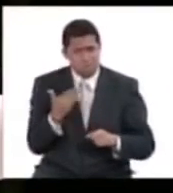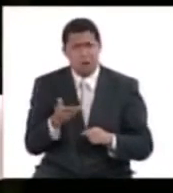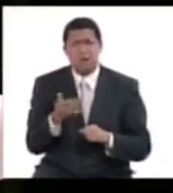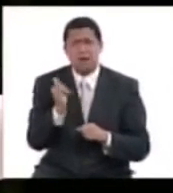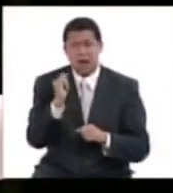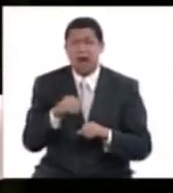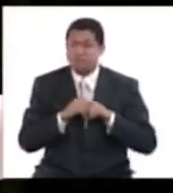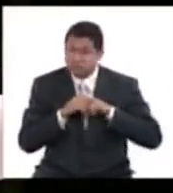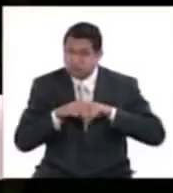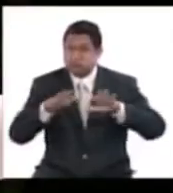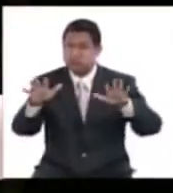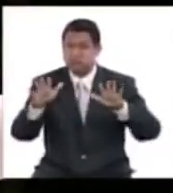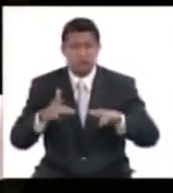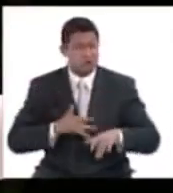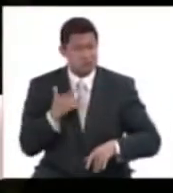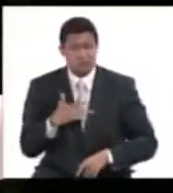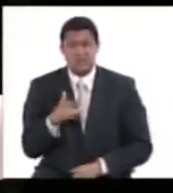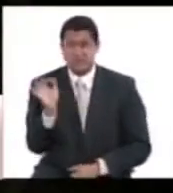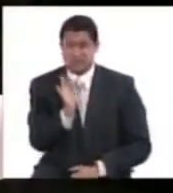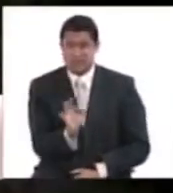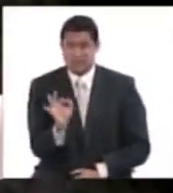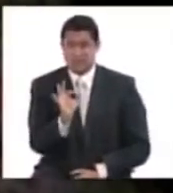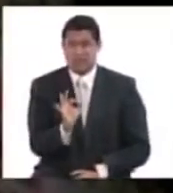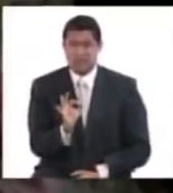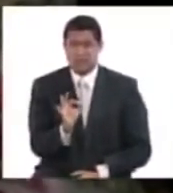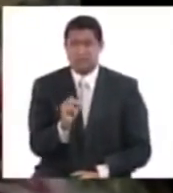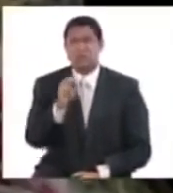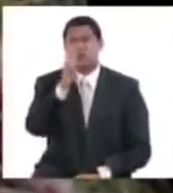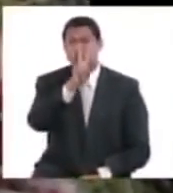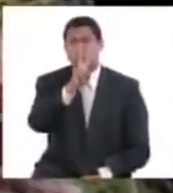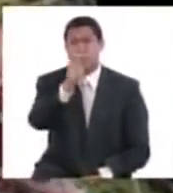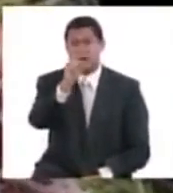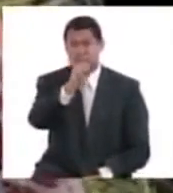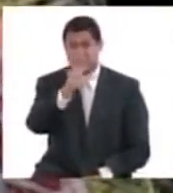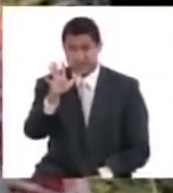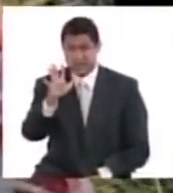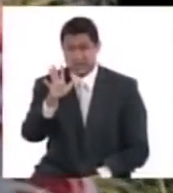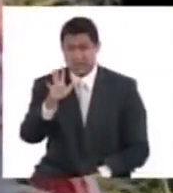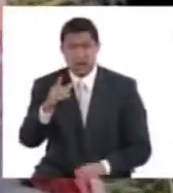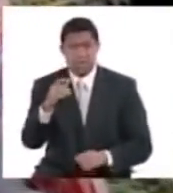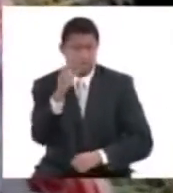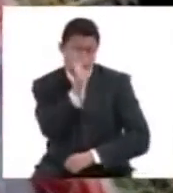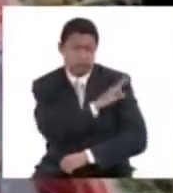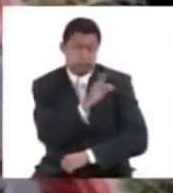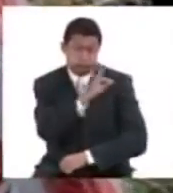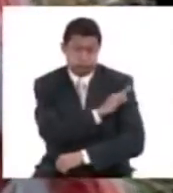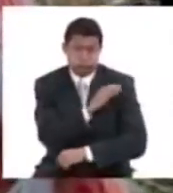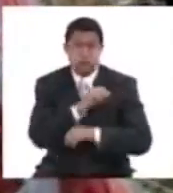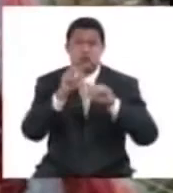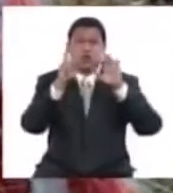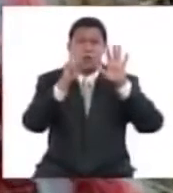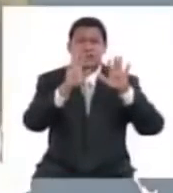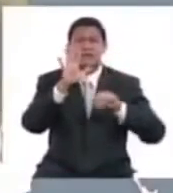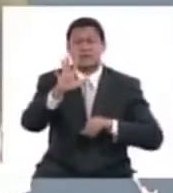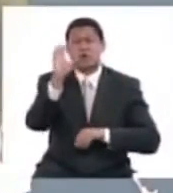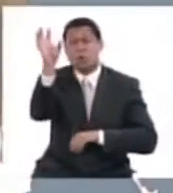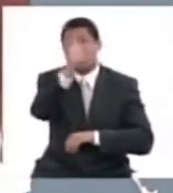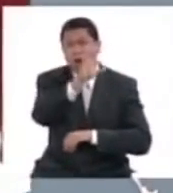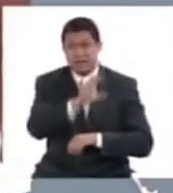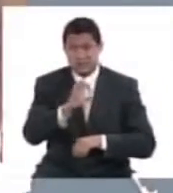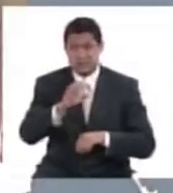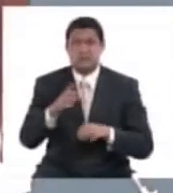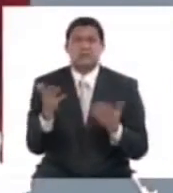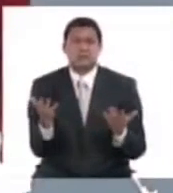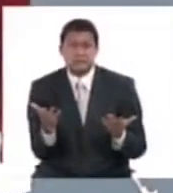aparición de infecciones asintomáticas. En 2015, el paludismo se siguió transmitiendo en 95 países y